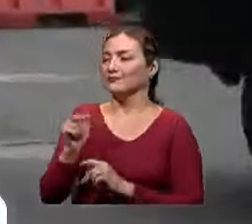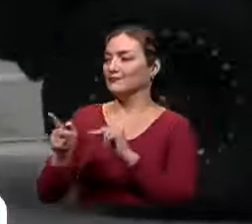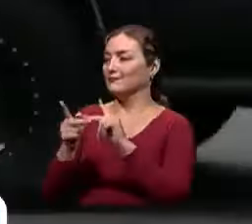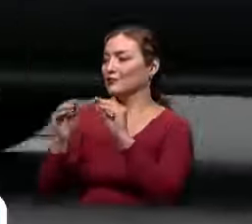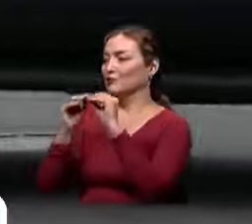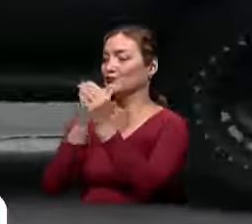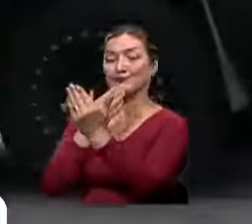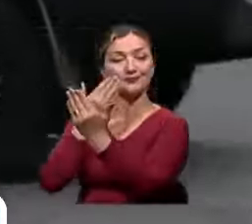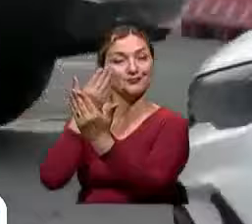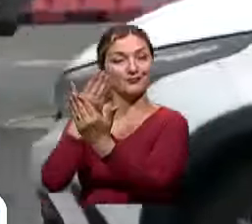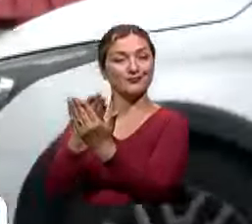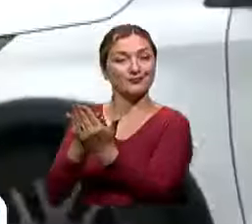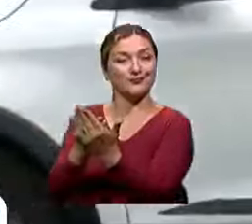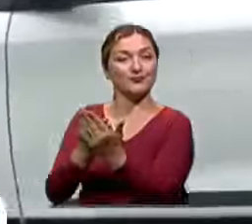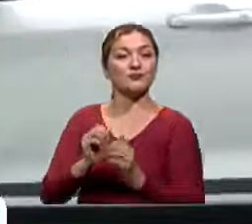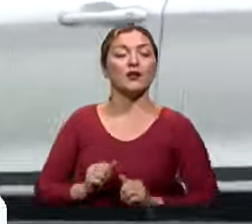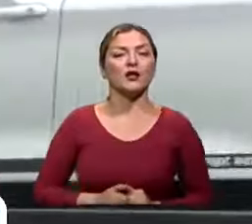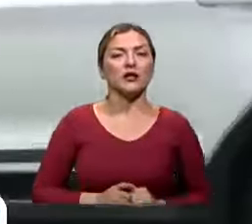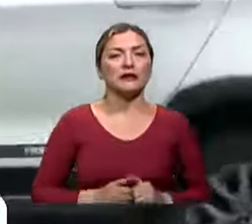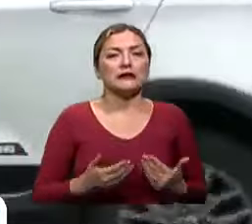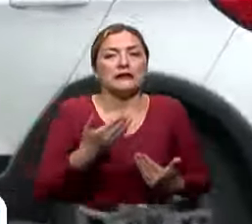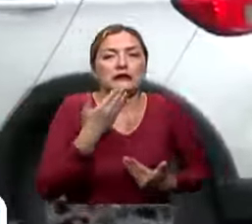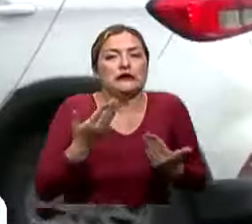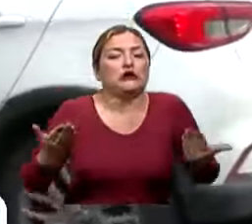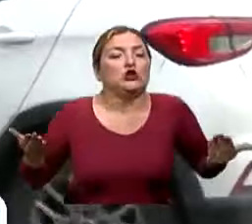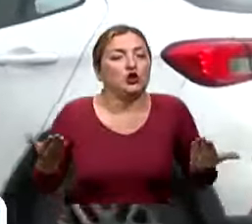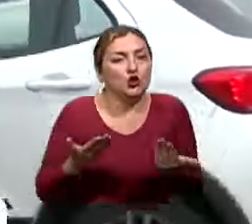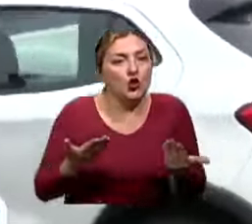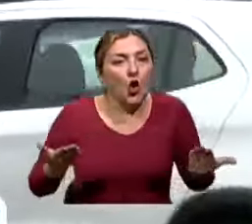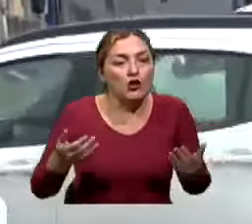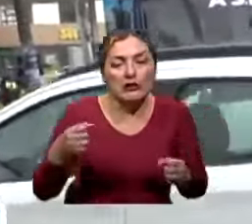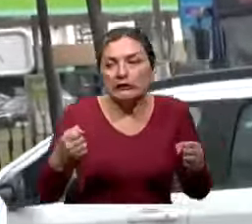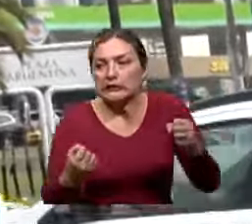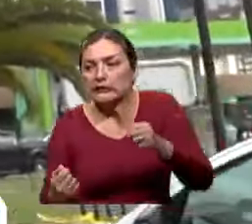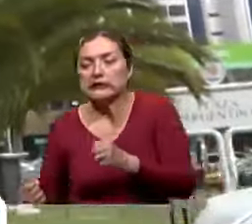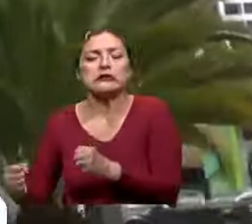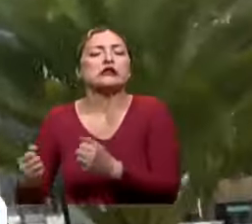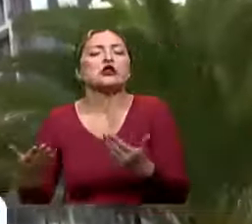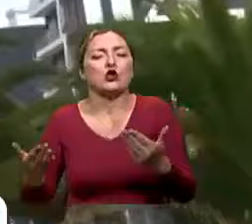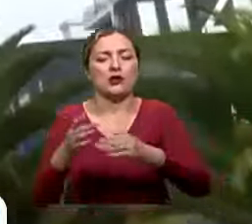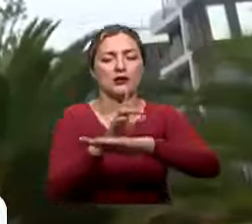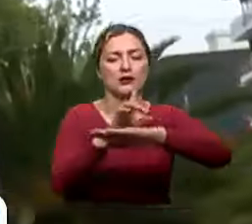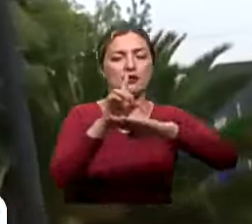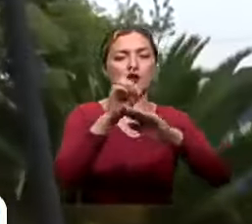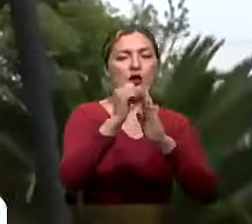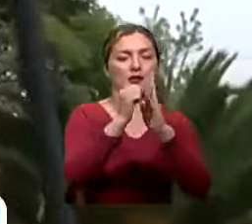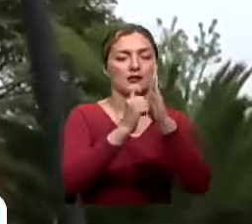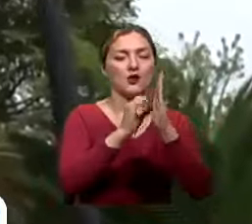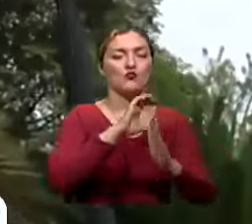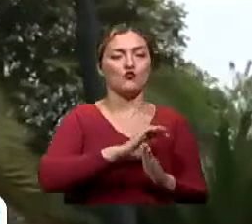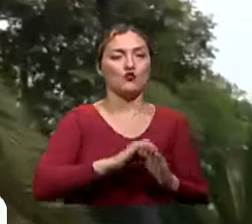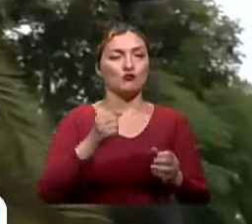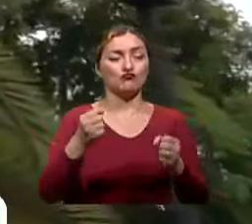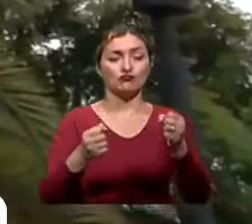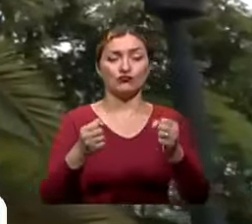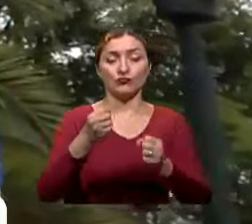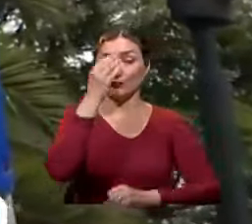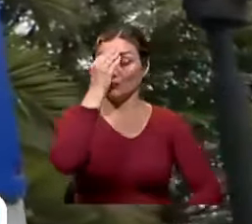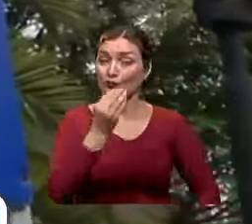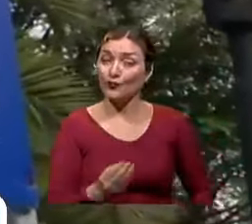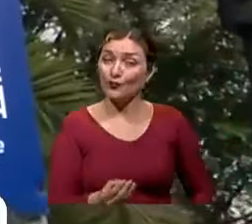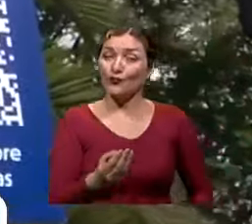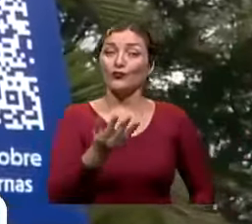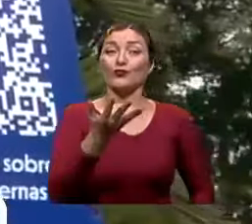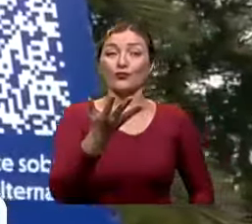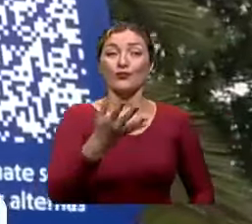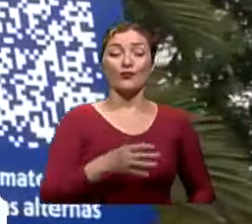para contarles un poco sobre cuáles son las alternativas de tránsito, nos encontramos aquí justamente con el director de la AMT, Washington Martínez. Muy buenos días.